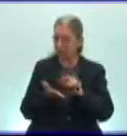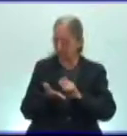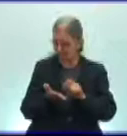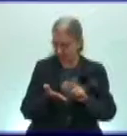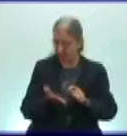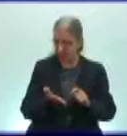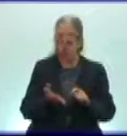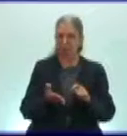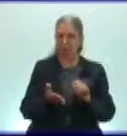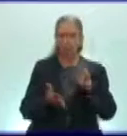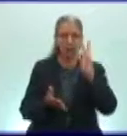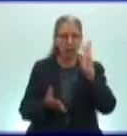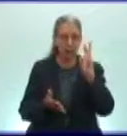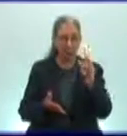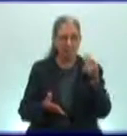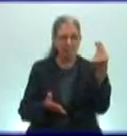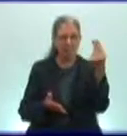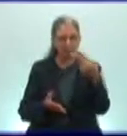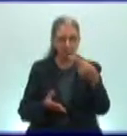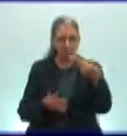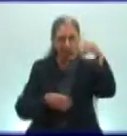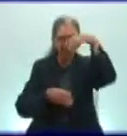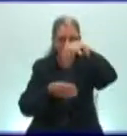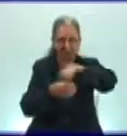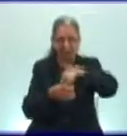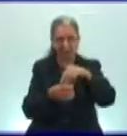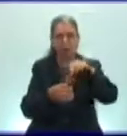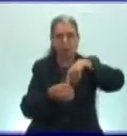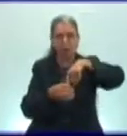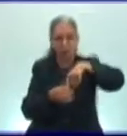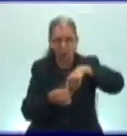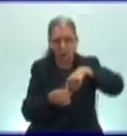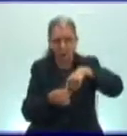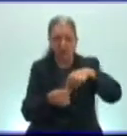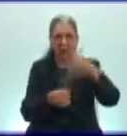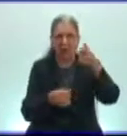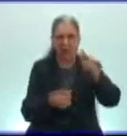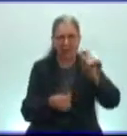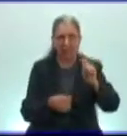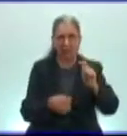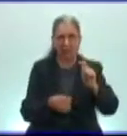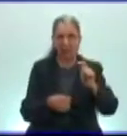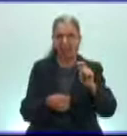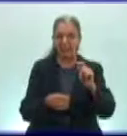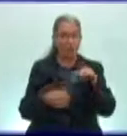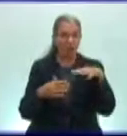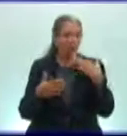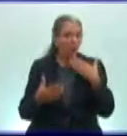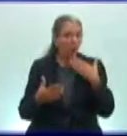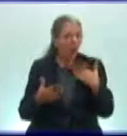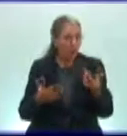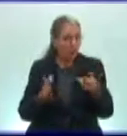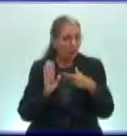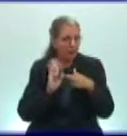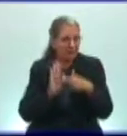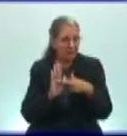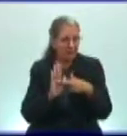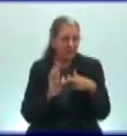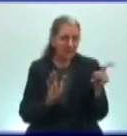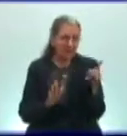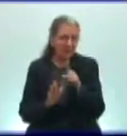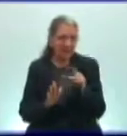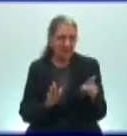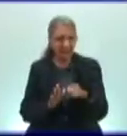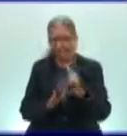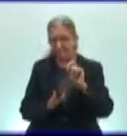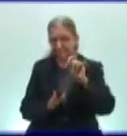es el número de protones que hay en el núcleo de un átomo y se representa por la letra Z